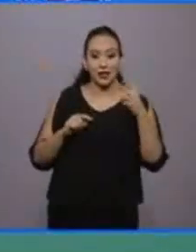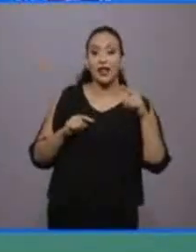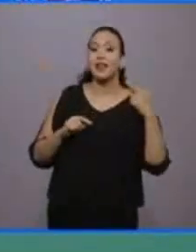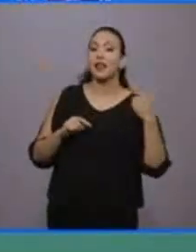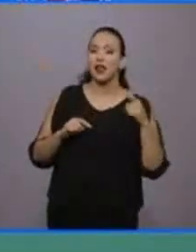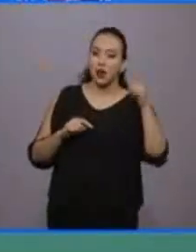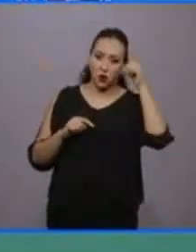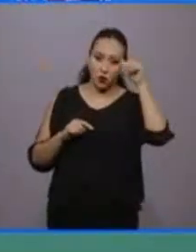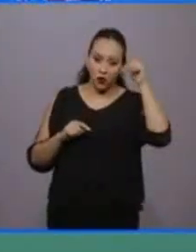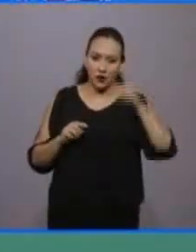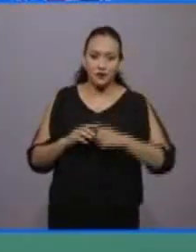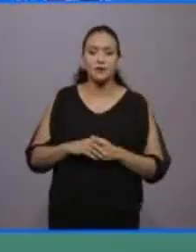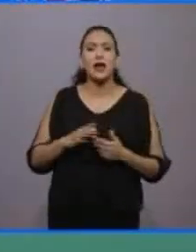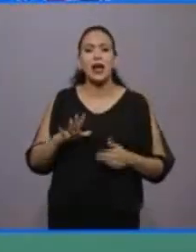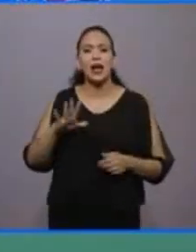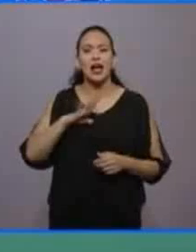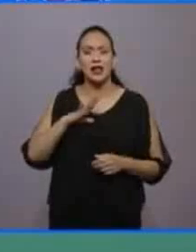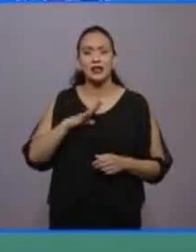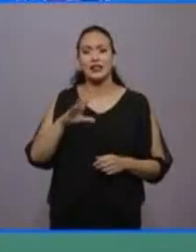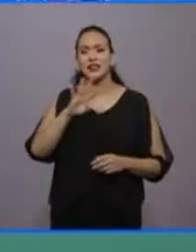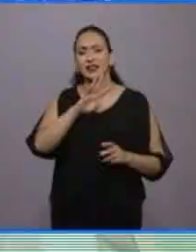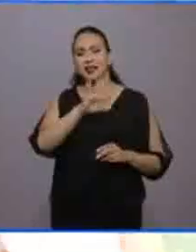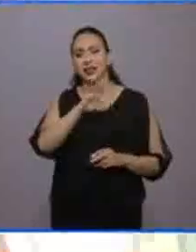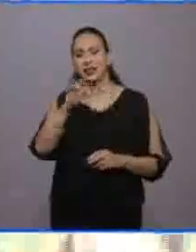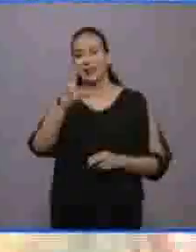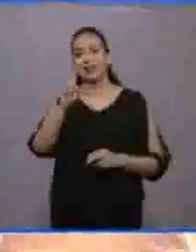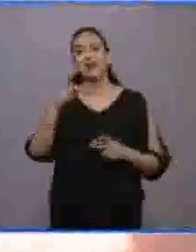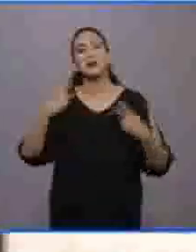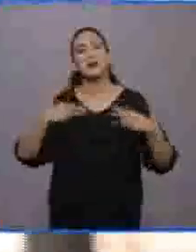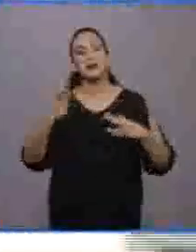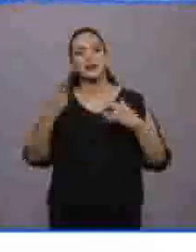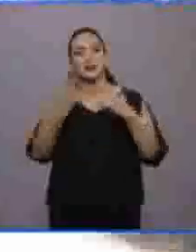Guadalupe, sumaban 530 víctimas,